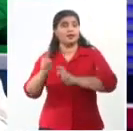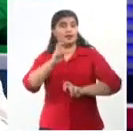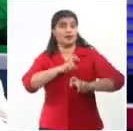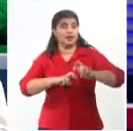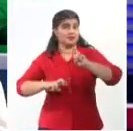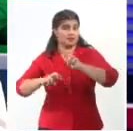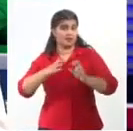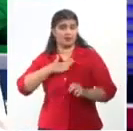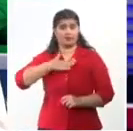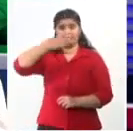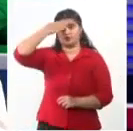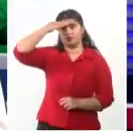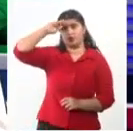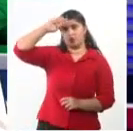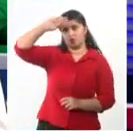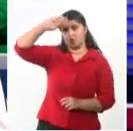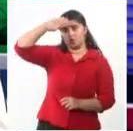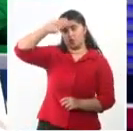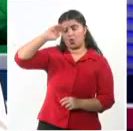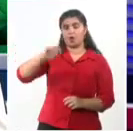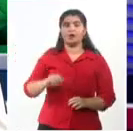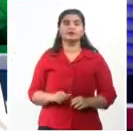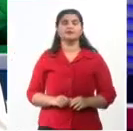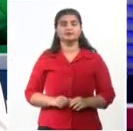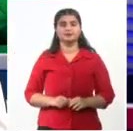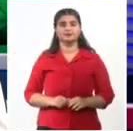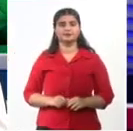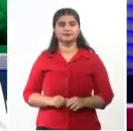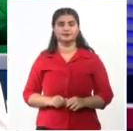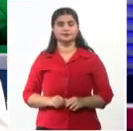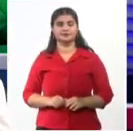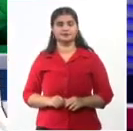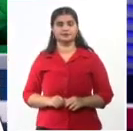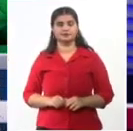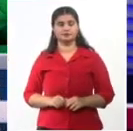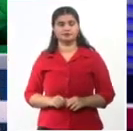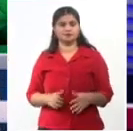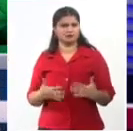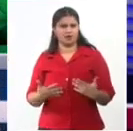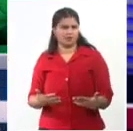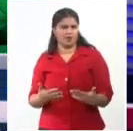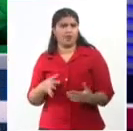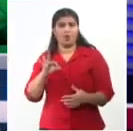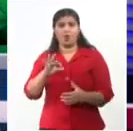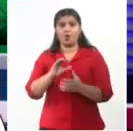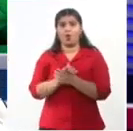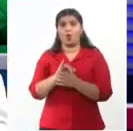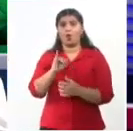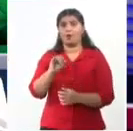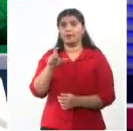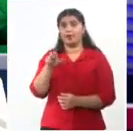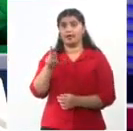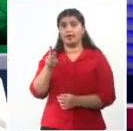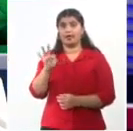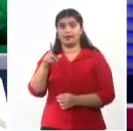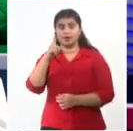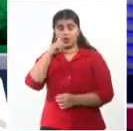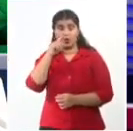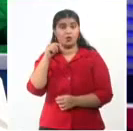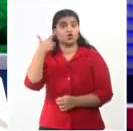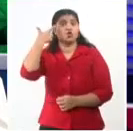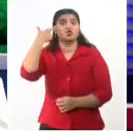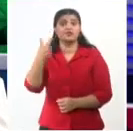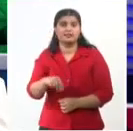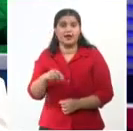nuestras, cómo pudiera ser el efecto sobre esta Omicron. Por si hay que hacerle alguna modificación, pues hacérselo a